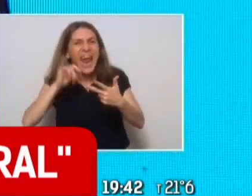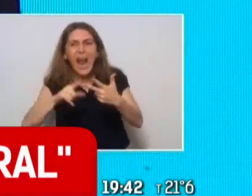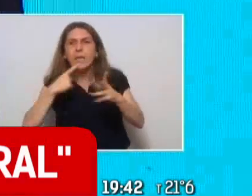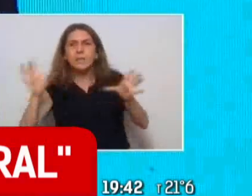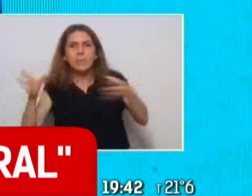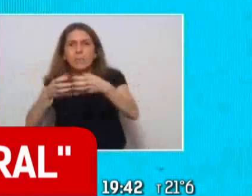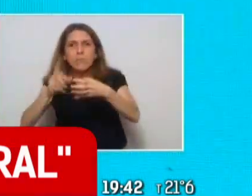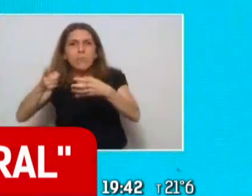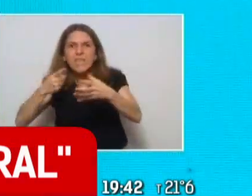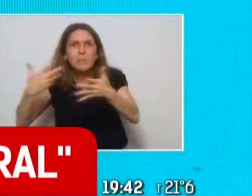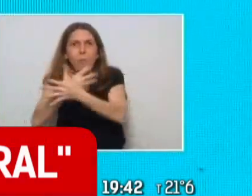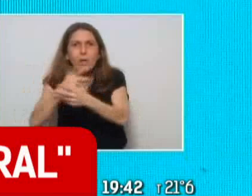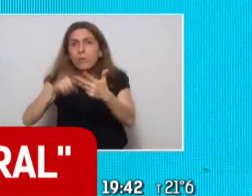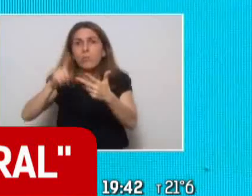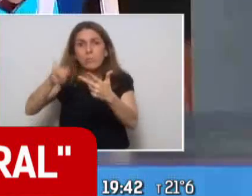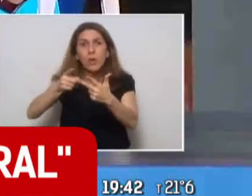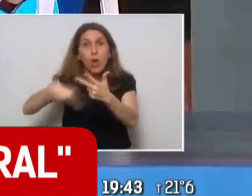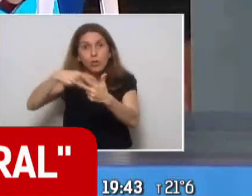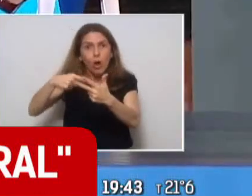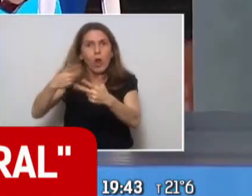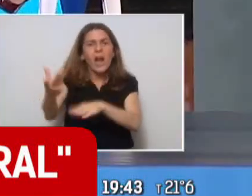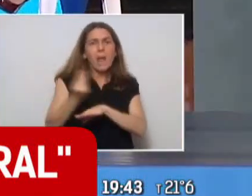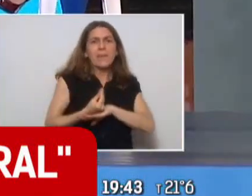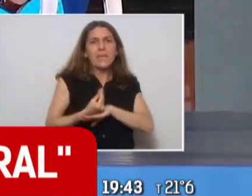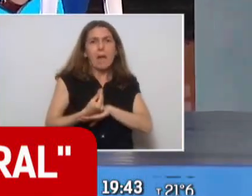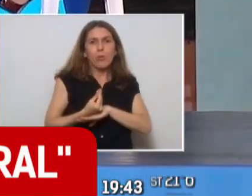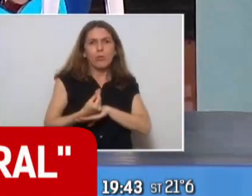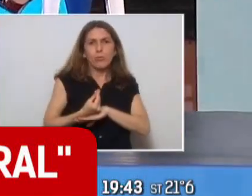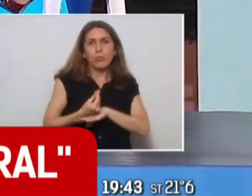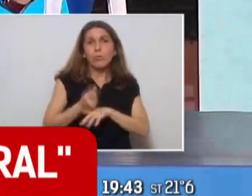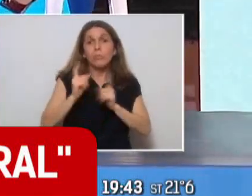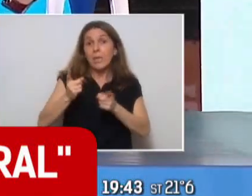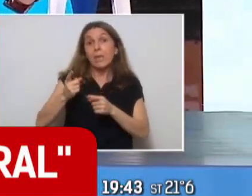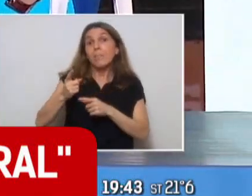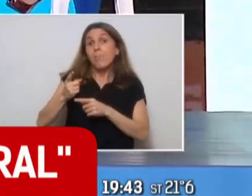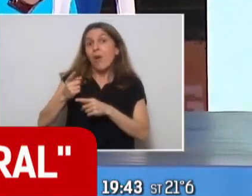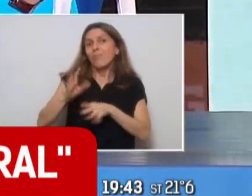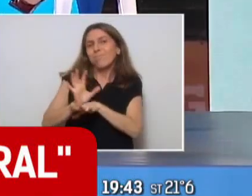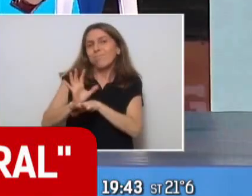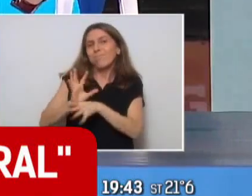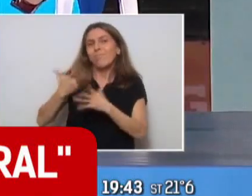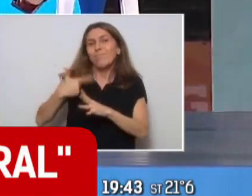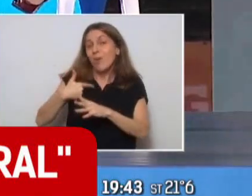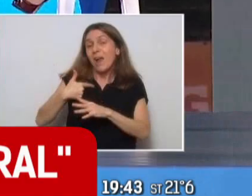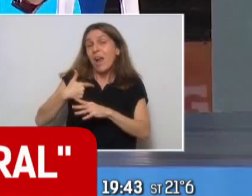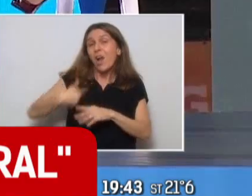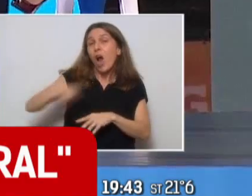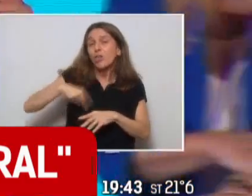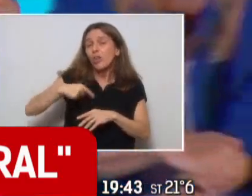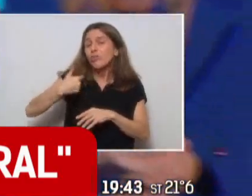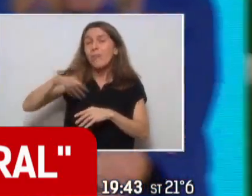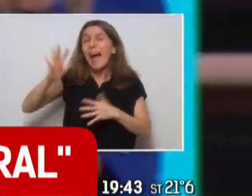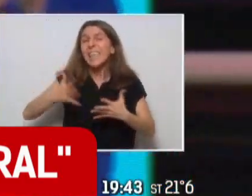Fuimos el hecho maldito del país burgués, pero en realidad fuimos el que más alegría